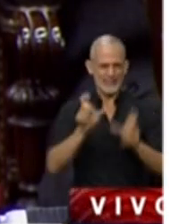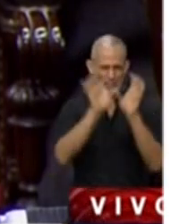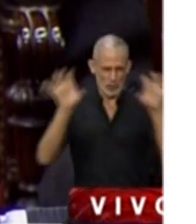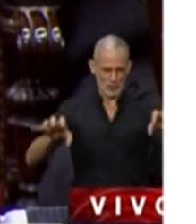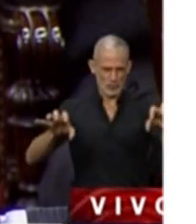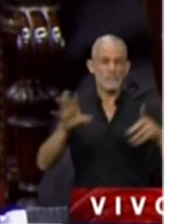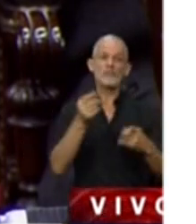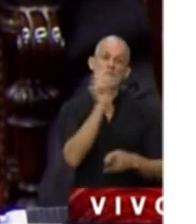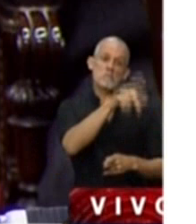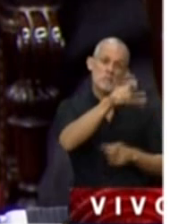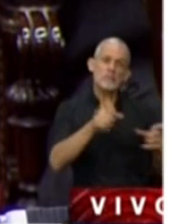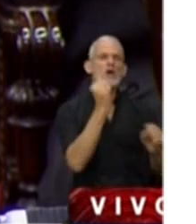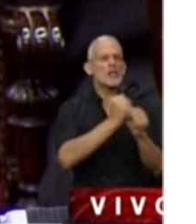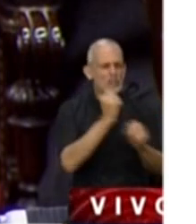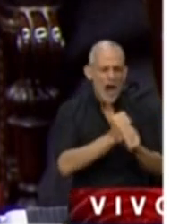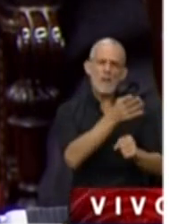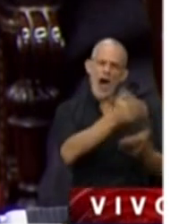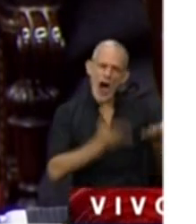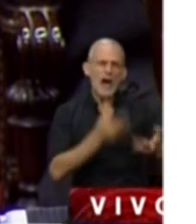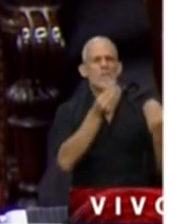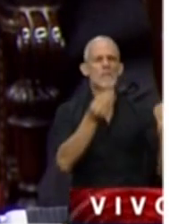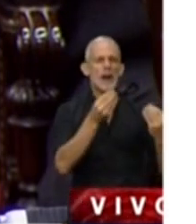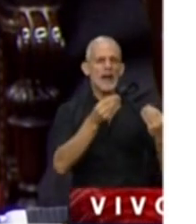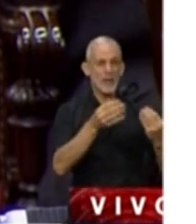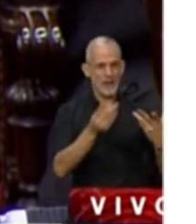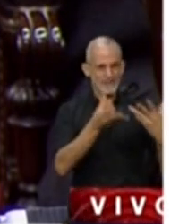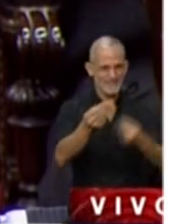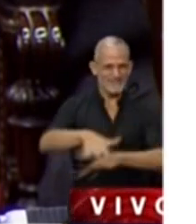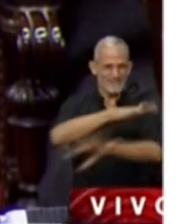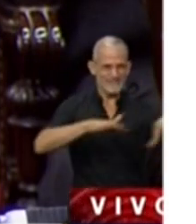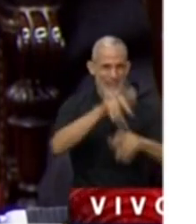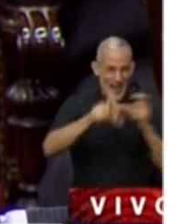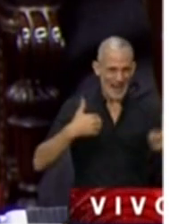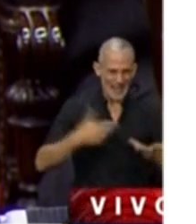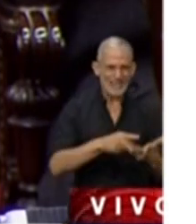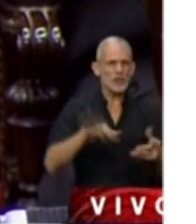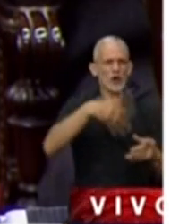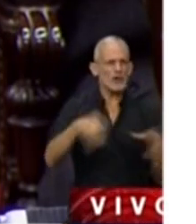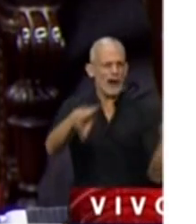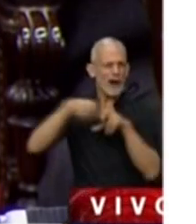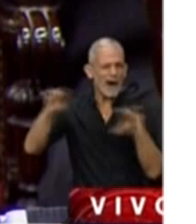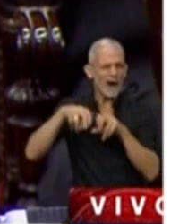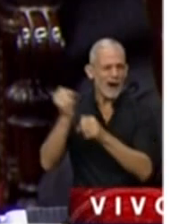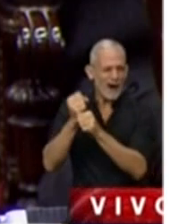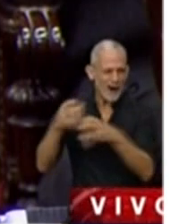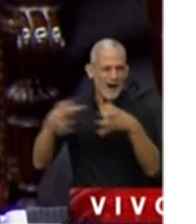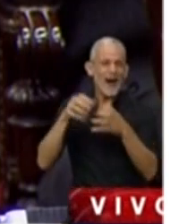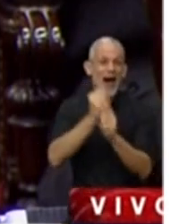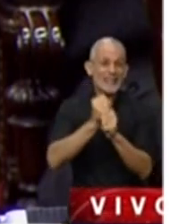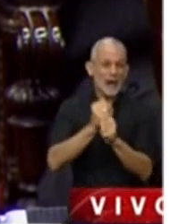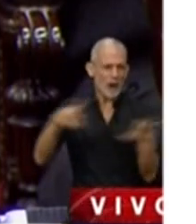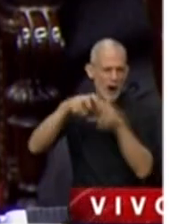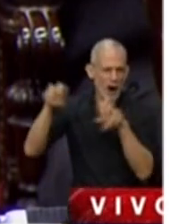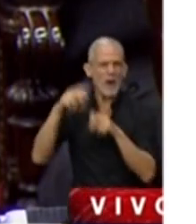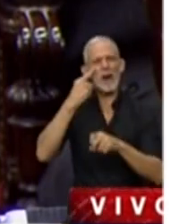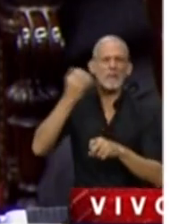inesperada así así lo llamó al consenso dentro del oficialismo para ese proyecto de ley en ese proyecto del